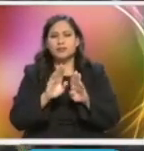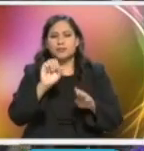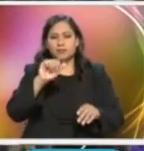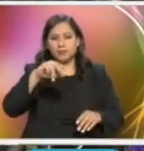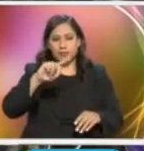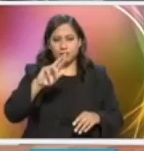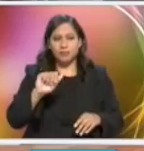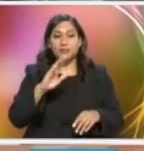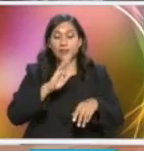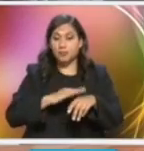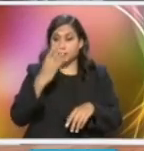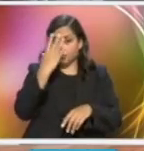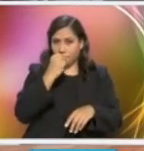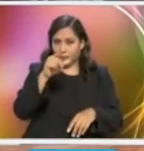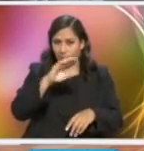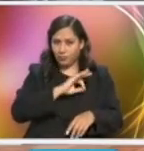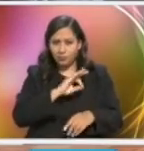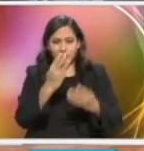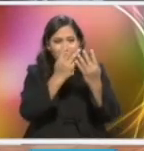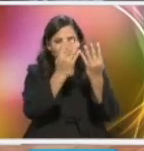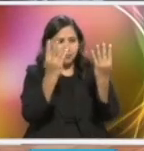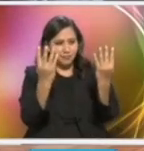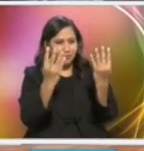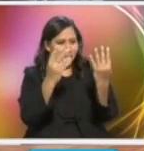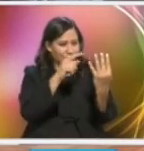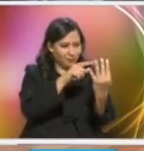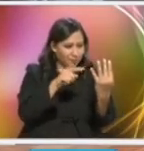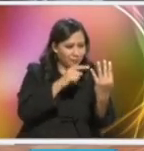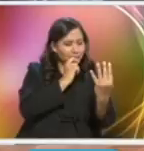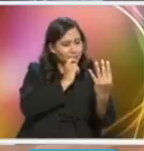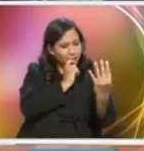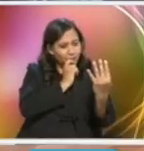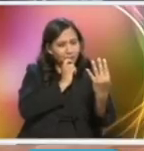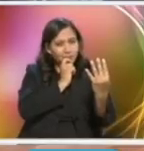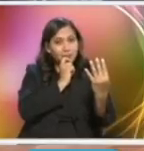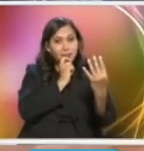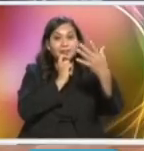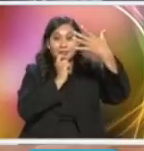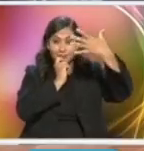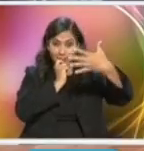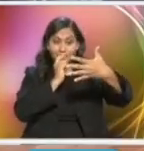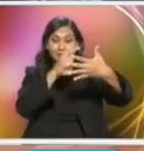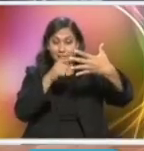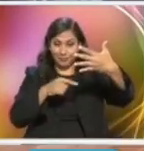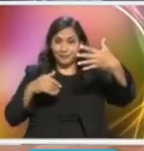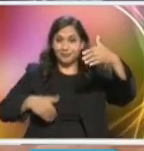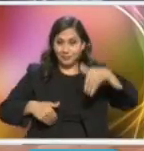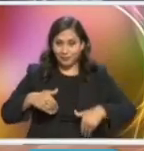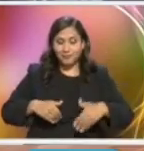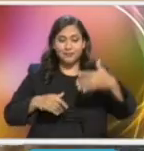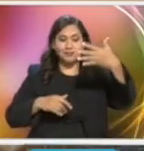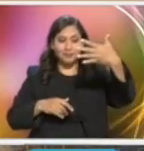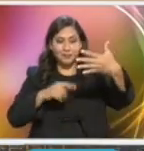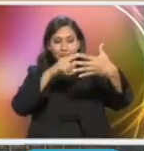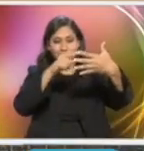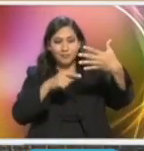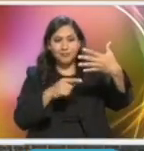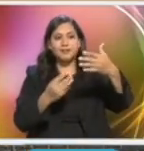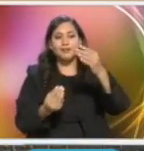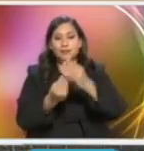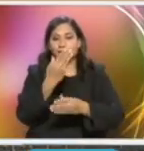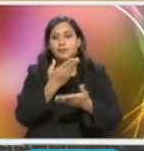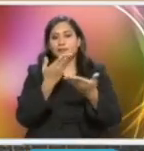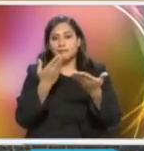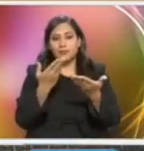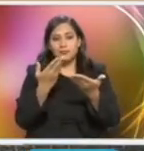padre es que puedes llegar y ves un menú completo, ¿no? O sea, tenemos 5 microobras justo en la categoría de microdebut que estamos